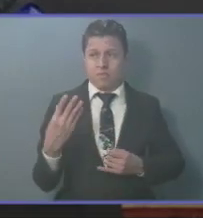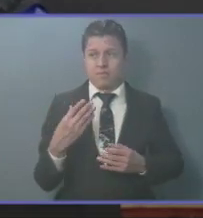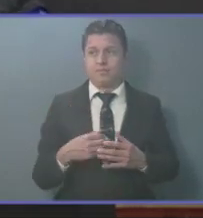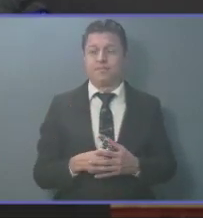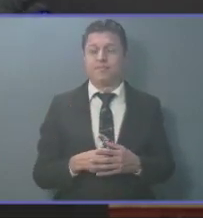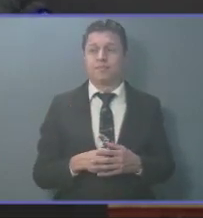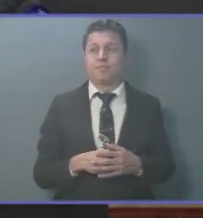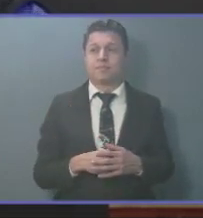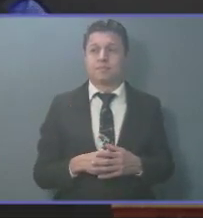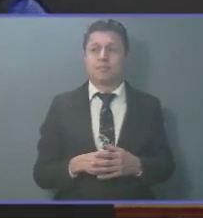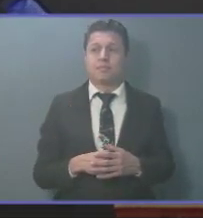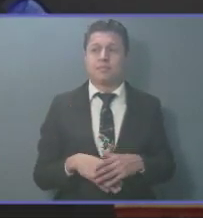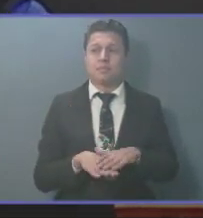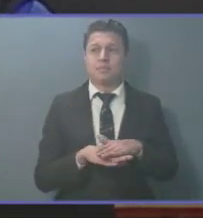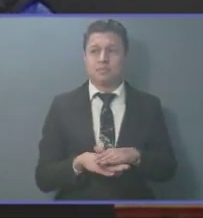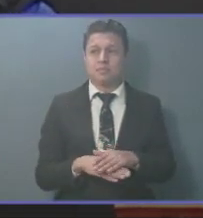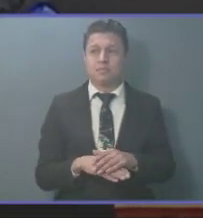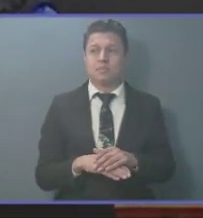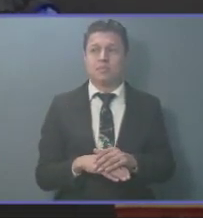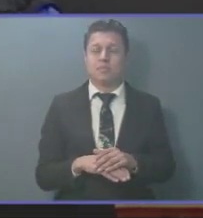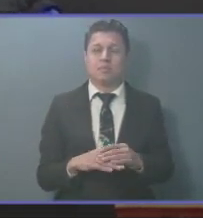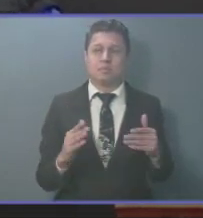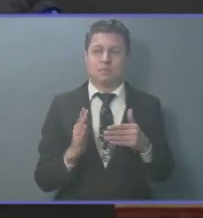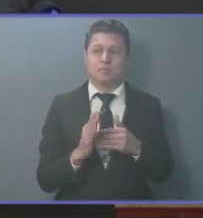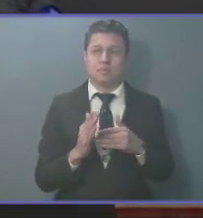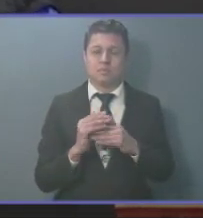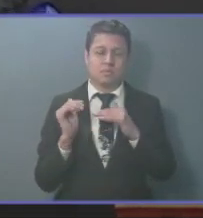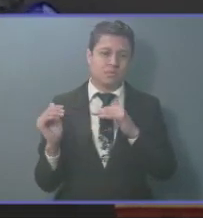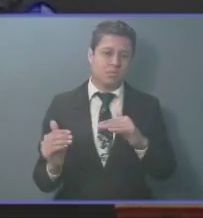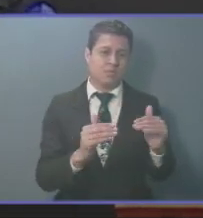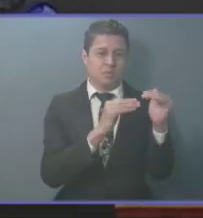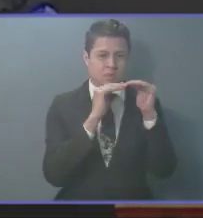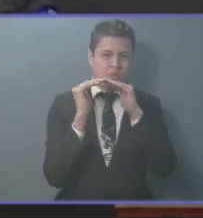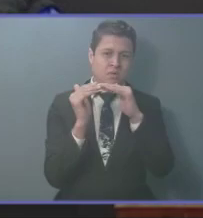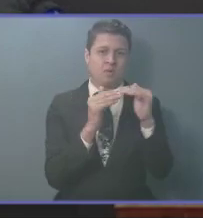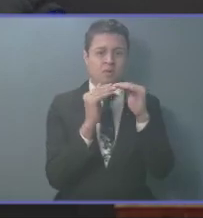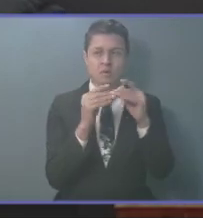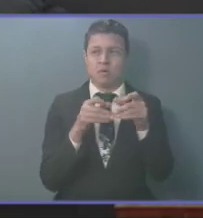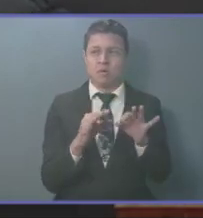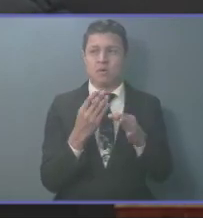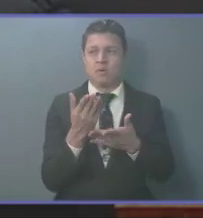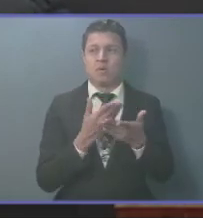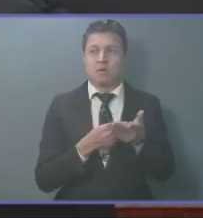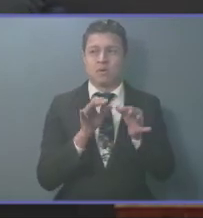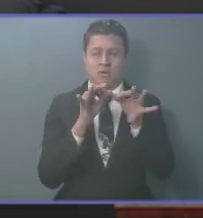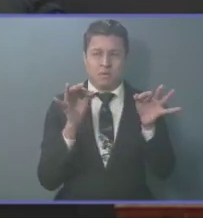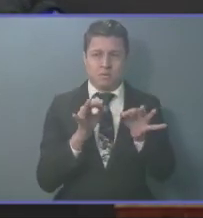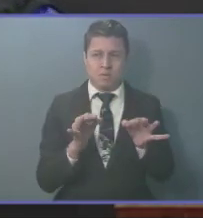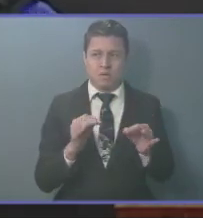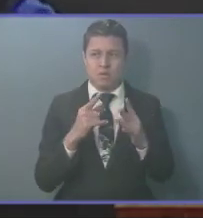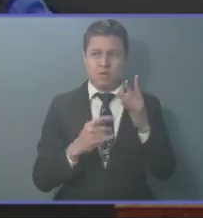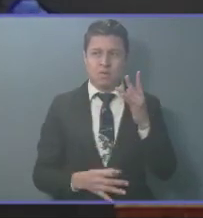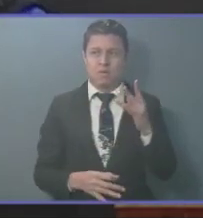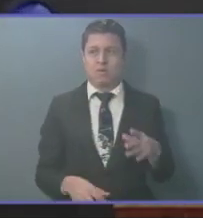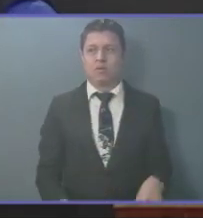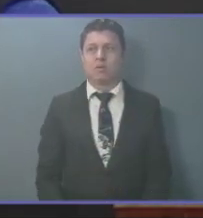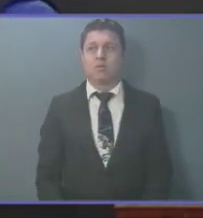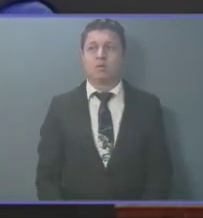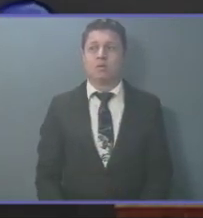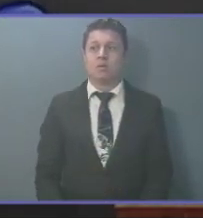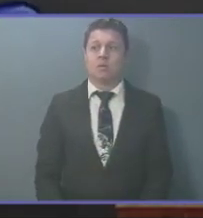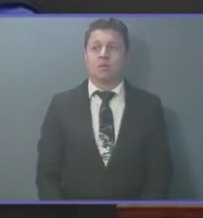lo vetan por violación al principio de igualdad en la formulación de la ley.